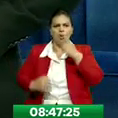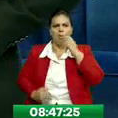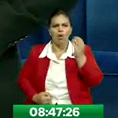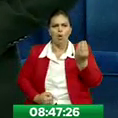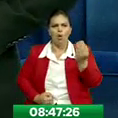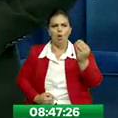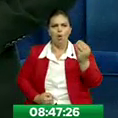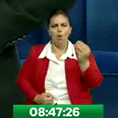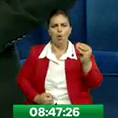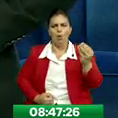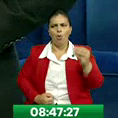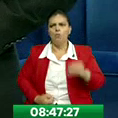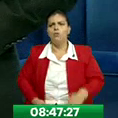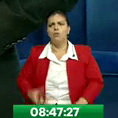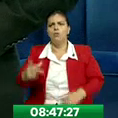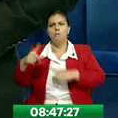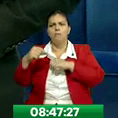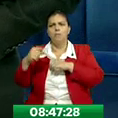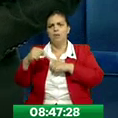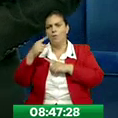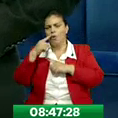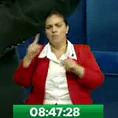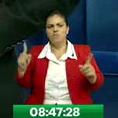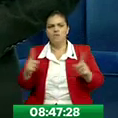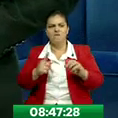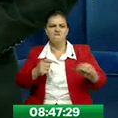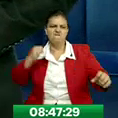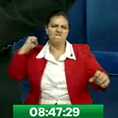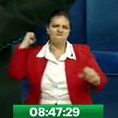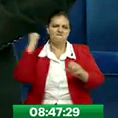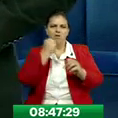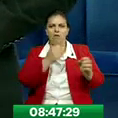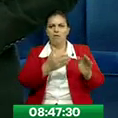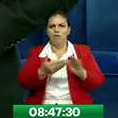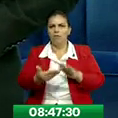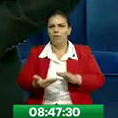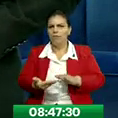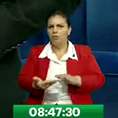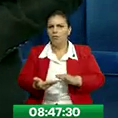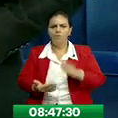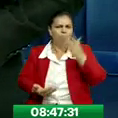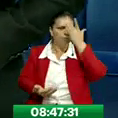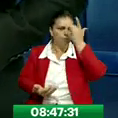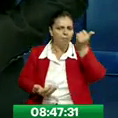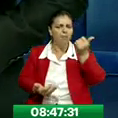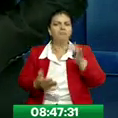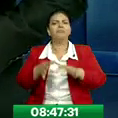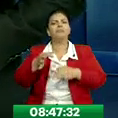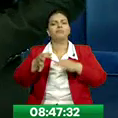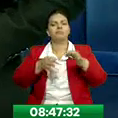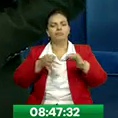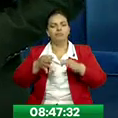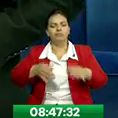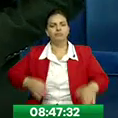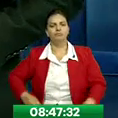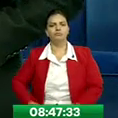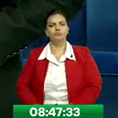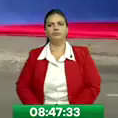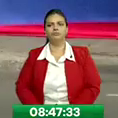es su propio primo. El móvil sería pasional. Los detalles aquí con nuestro compañero José Morales.